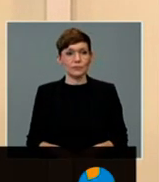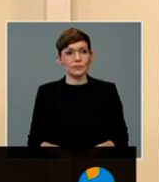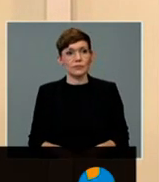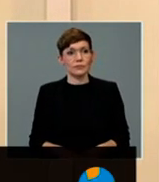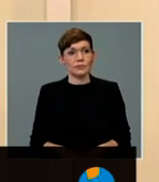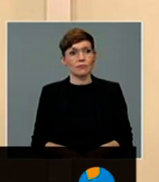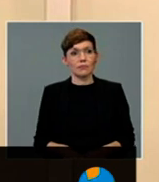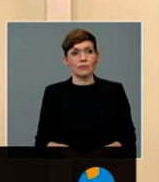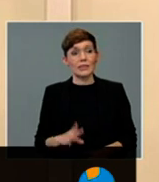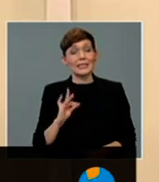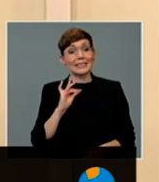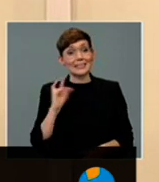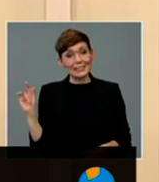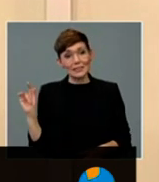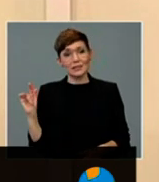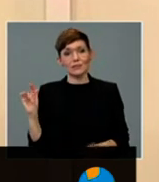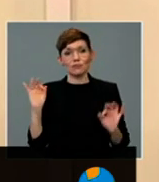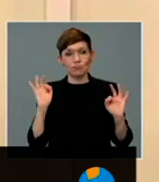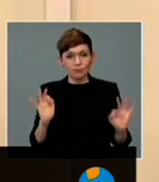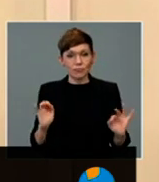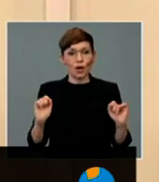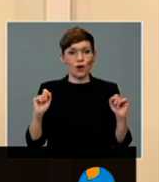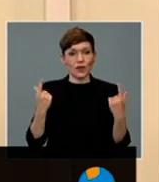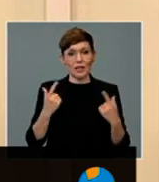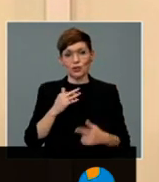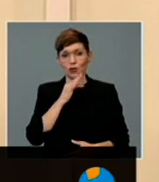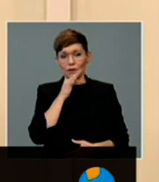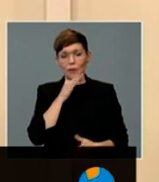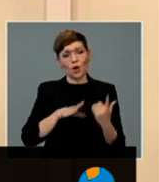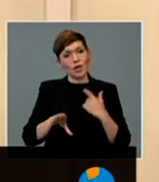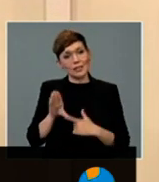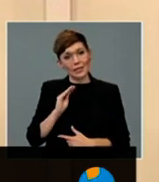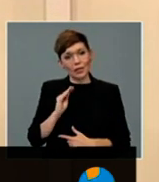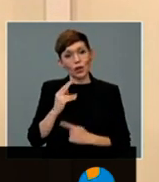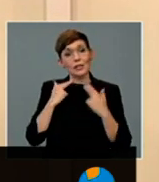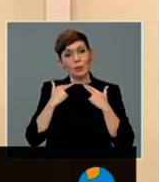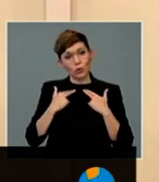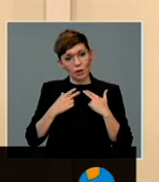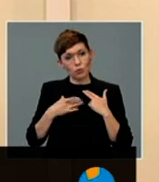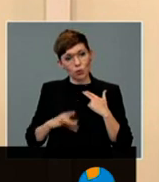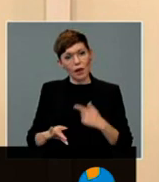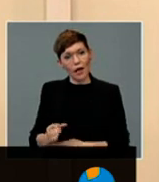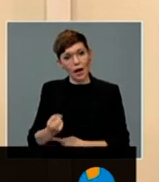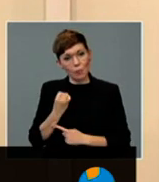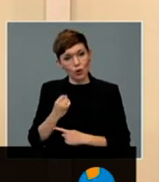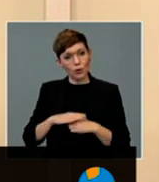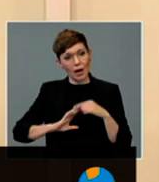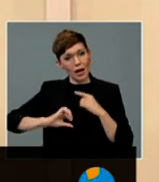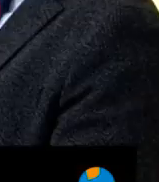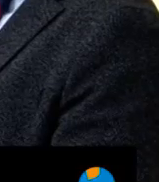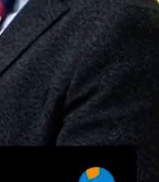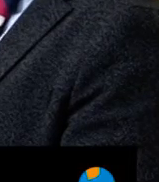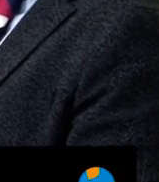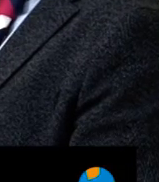No hay un sí explícito en algunos de ellos, pero entendemos que hay diputados que podrán apoyarlos para que podamos sacar adelante estos